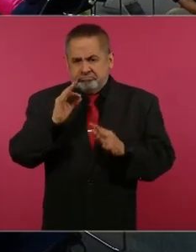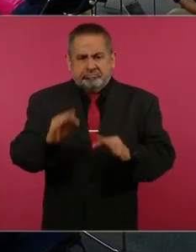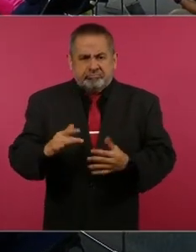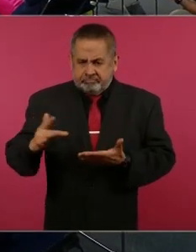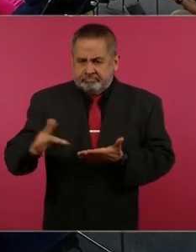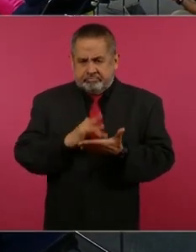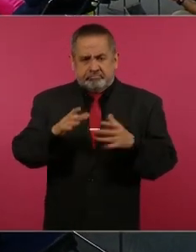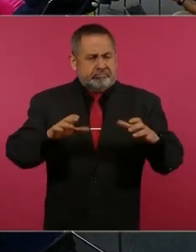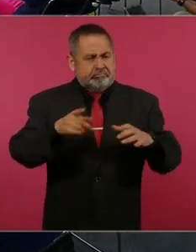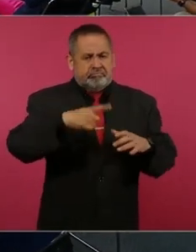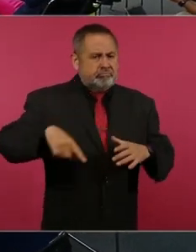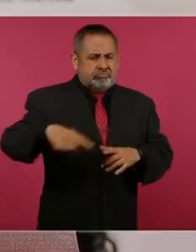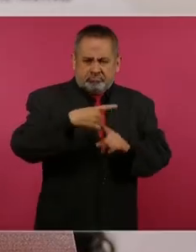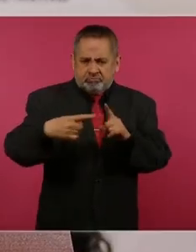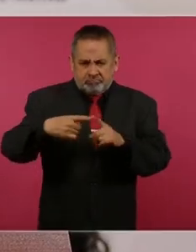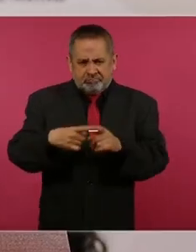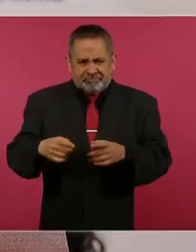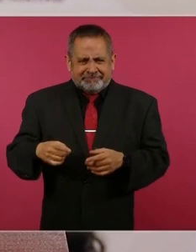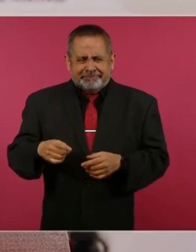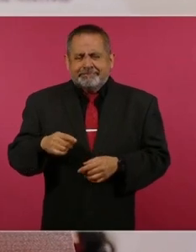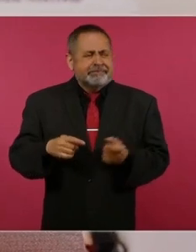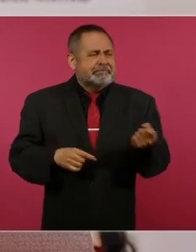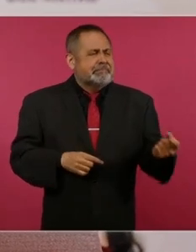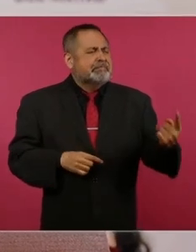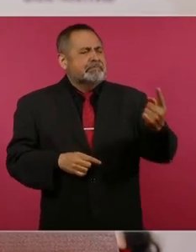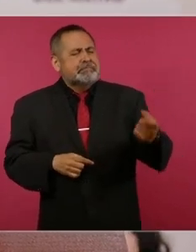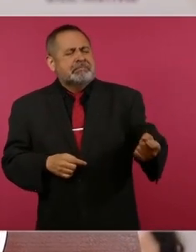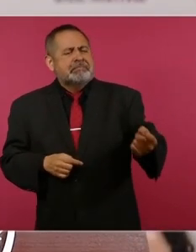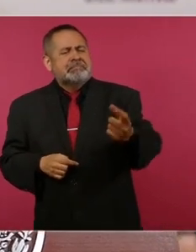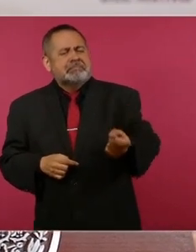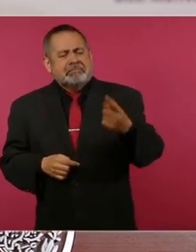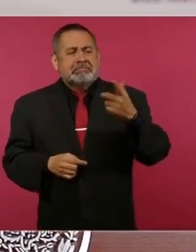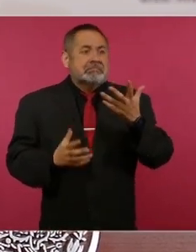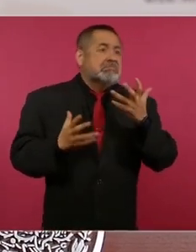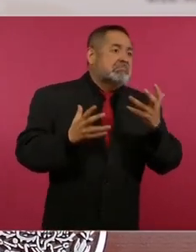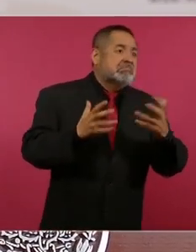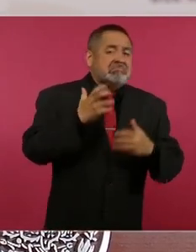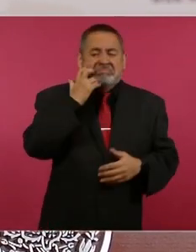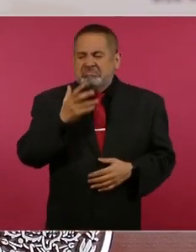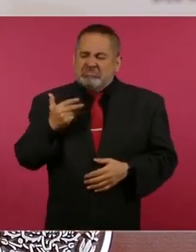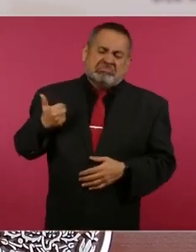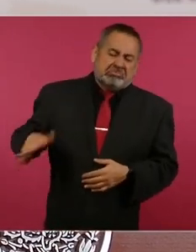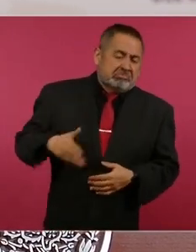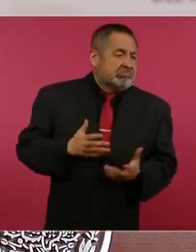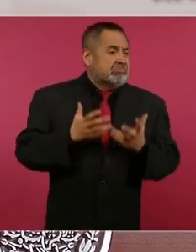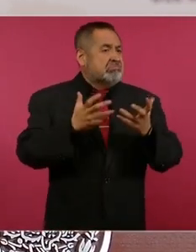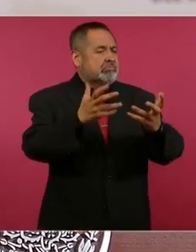por el apoyo de la clase media, son ciertos sectores aspiracionistas,